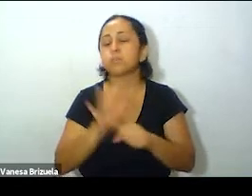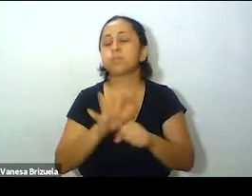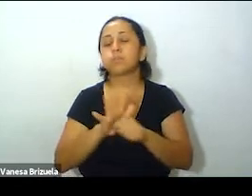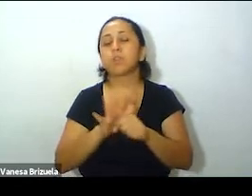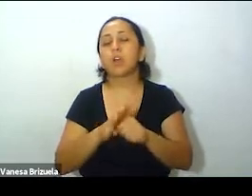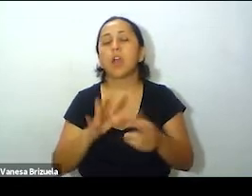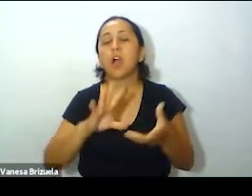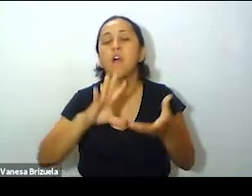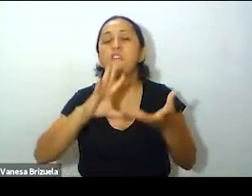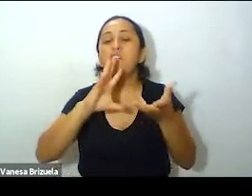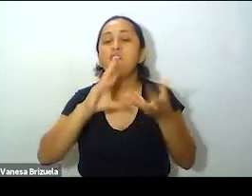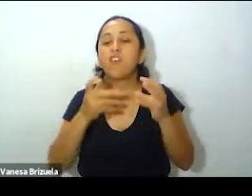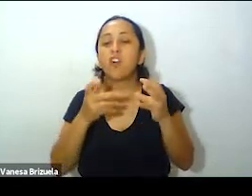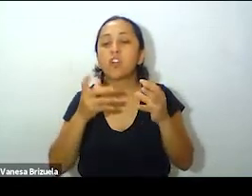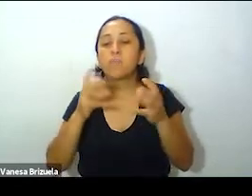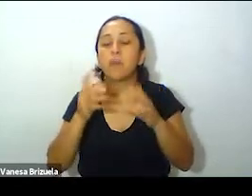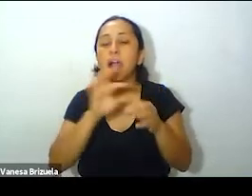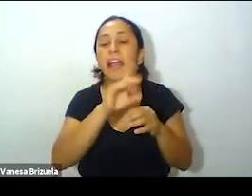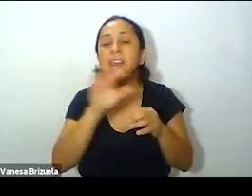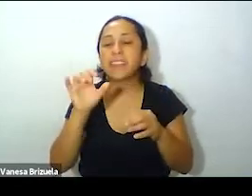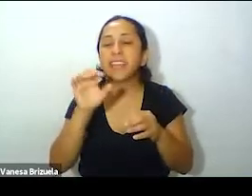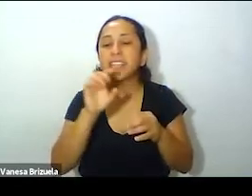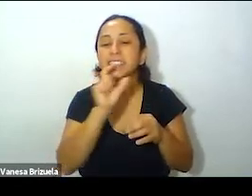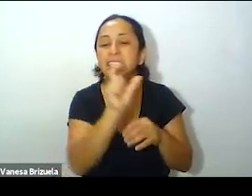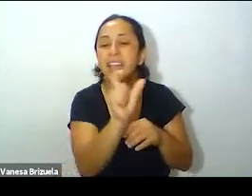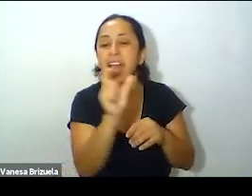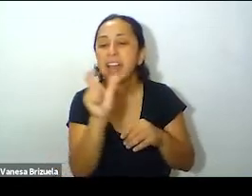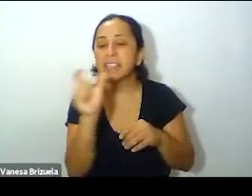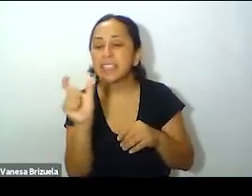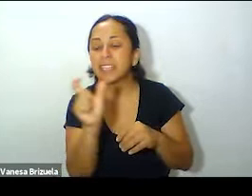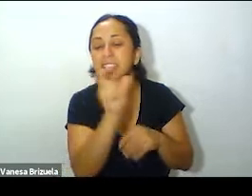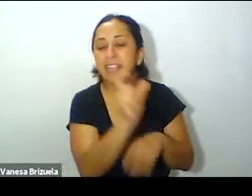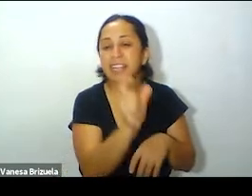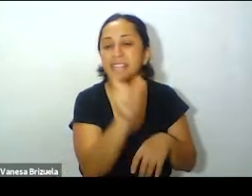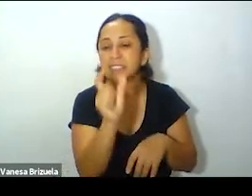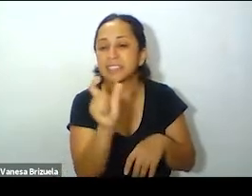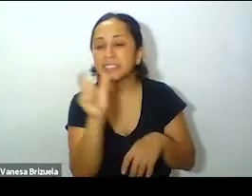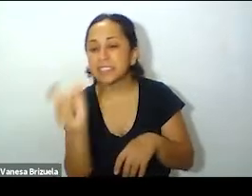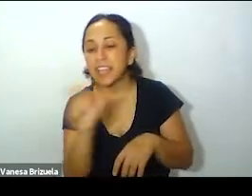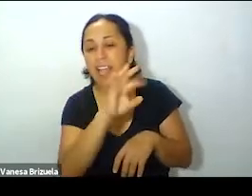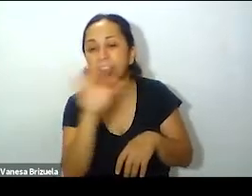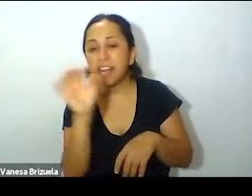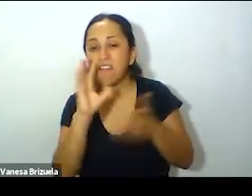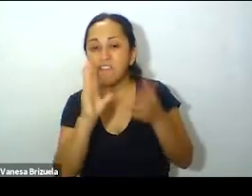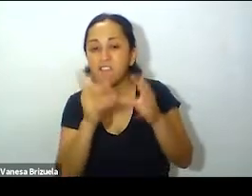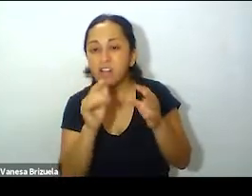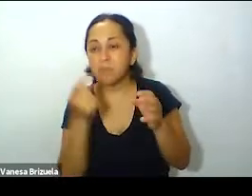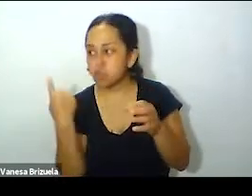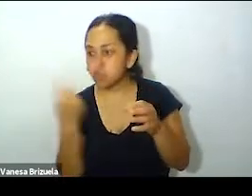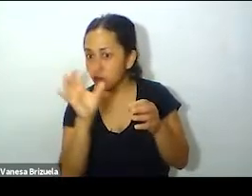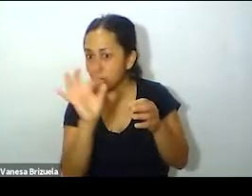Esto quiere decir que la forma que tengan los caracteres que elijamos también